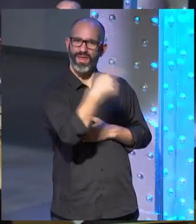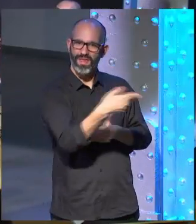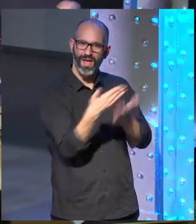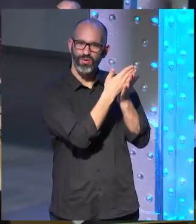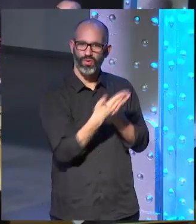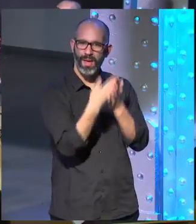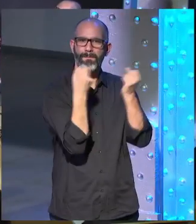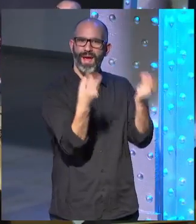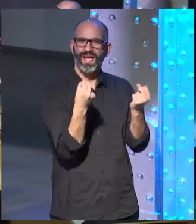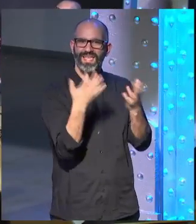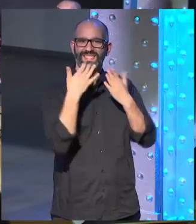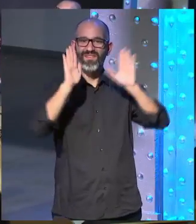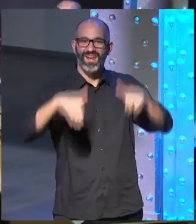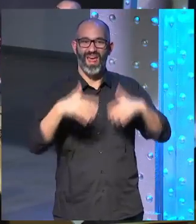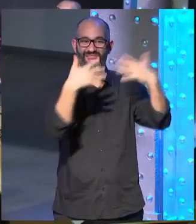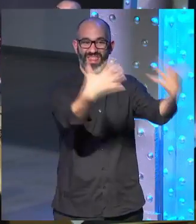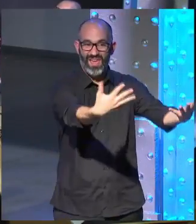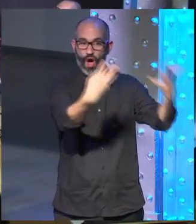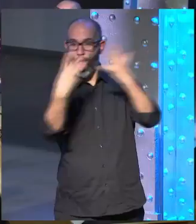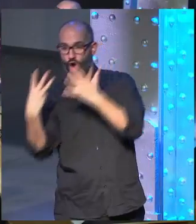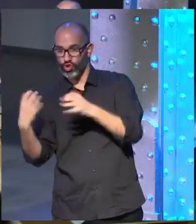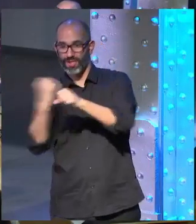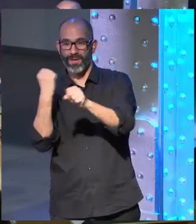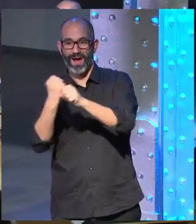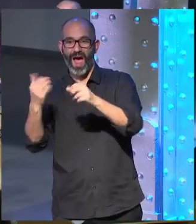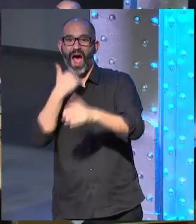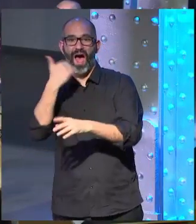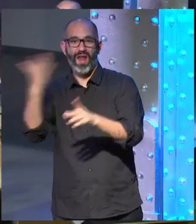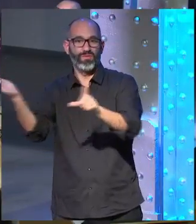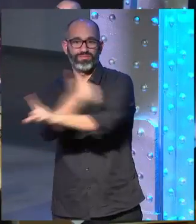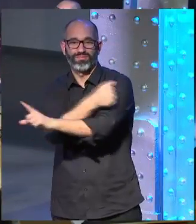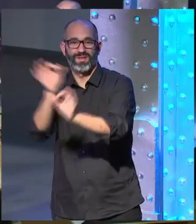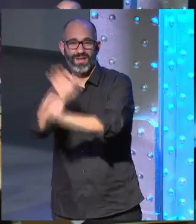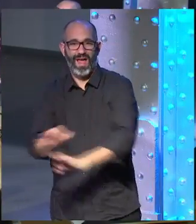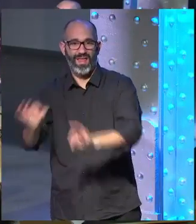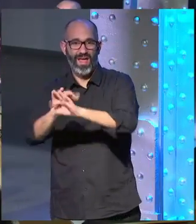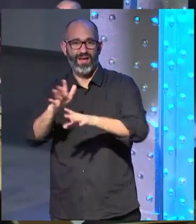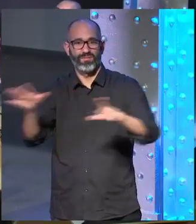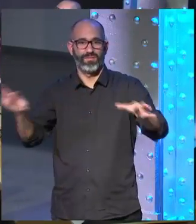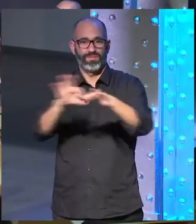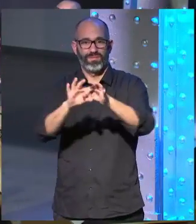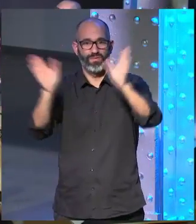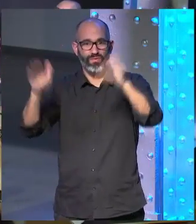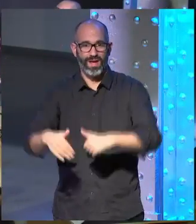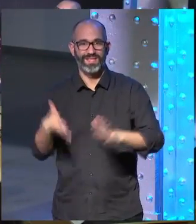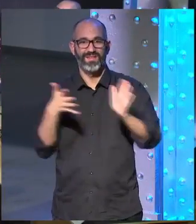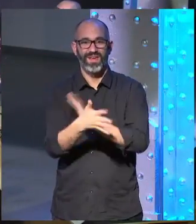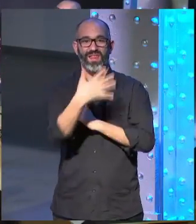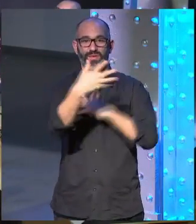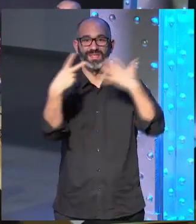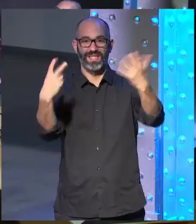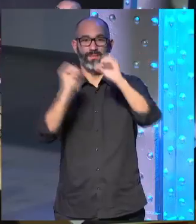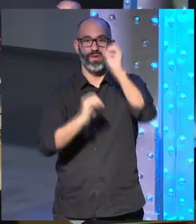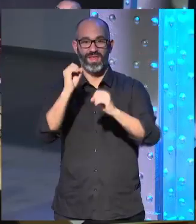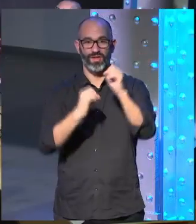hoy en día 8 de cada 10 jóvenes van a trabajar en algo que no existe. O que casi, bueno, el vídeo decía el 47%, que el 57% de